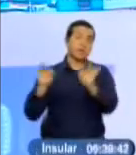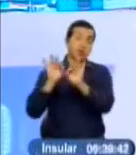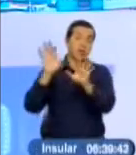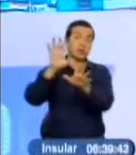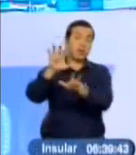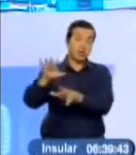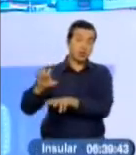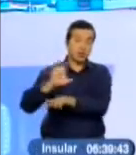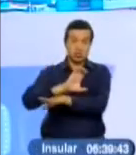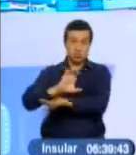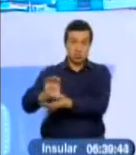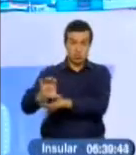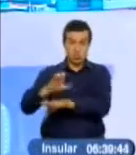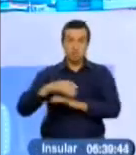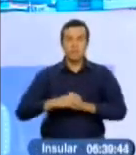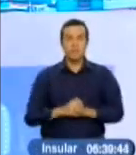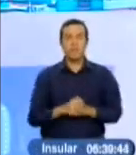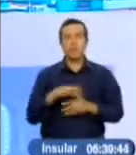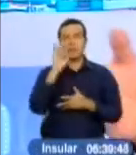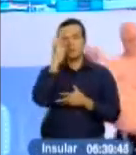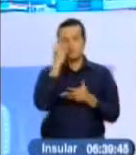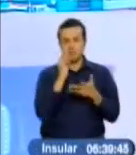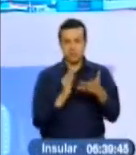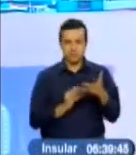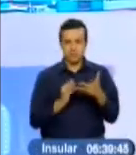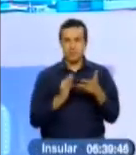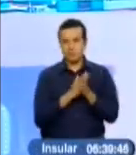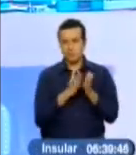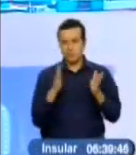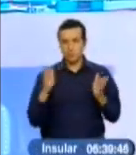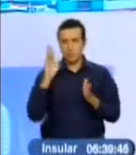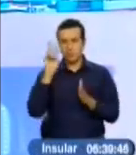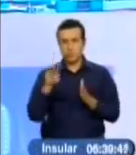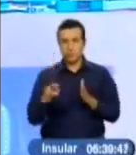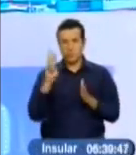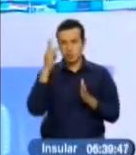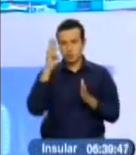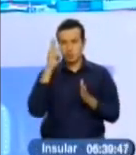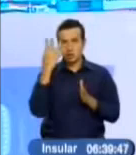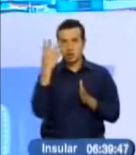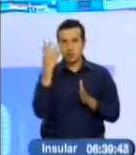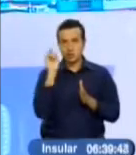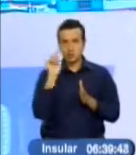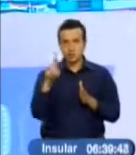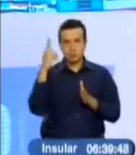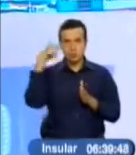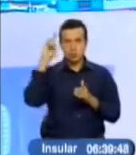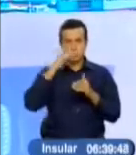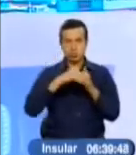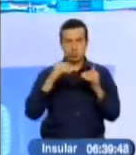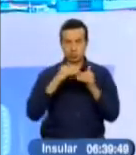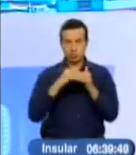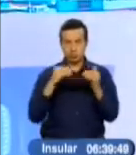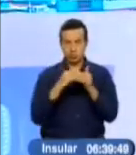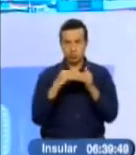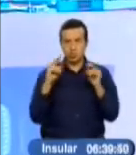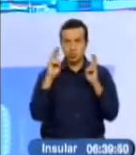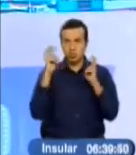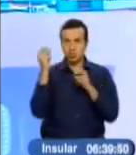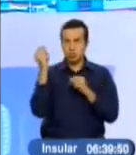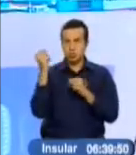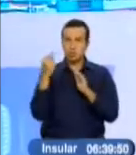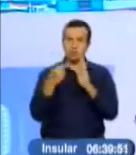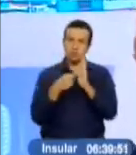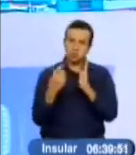acaban de enviar un presupuesto para lo que resta de él 6 14 mil millones de dólares números redondos en ingresos por